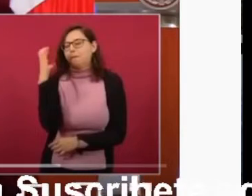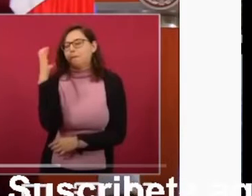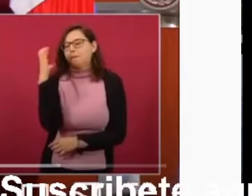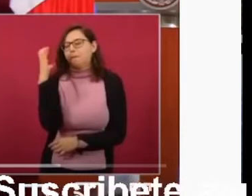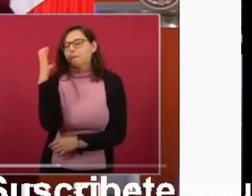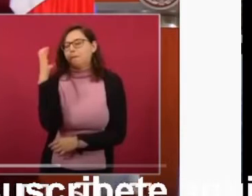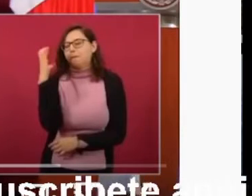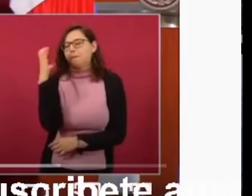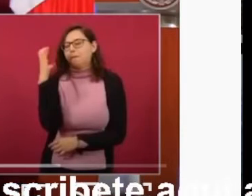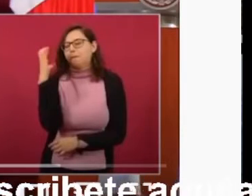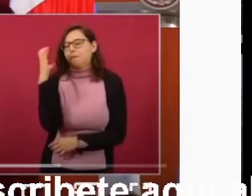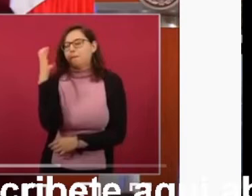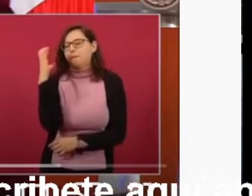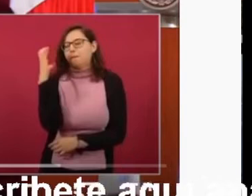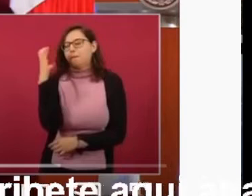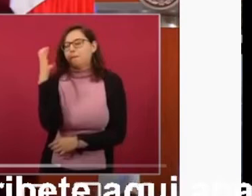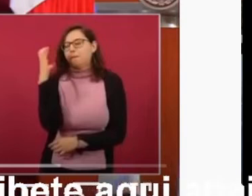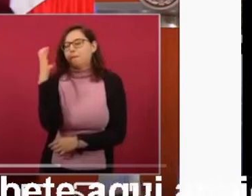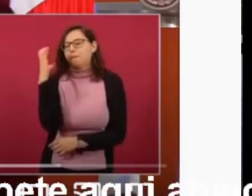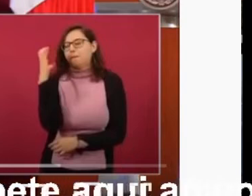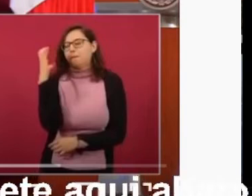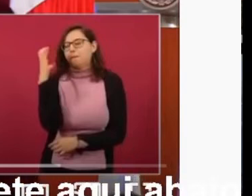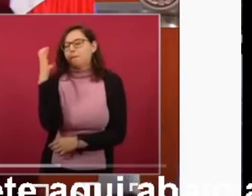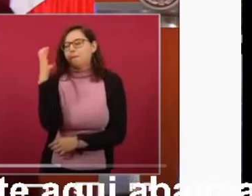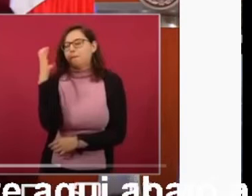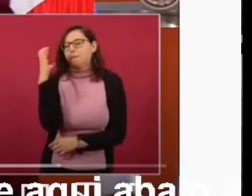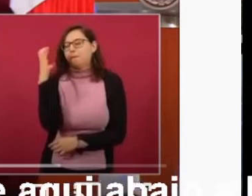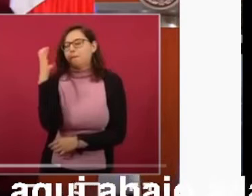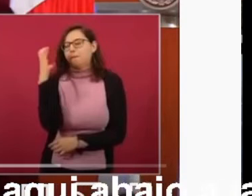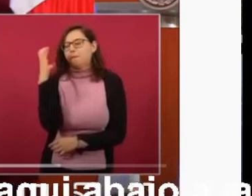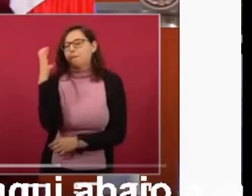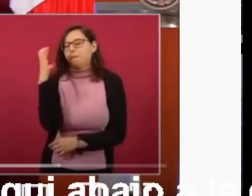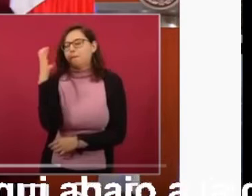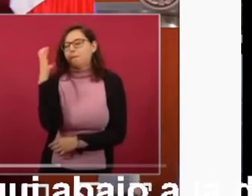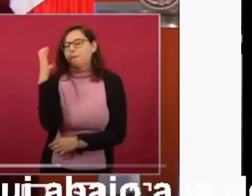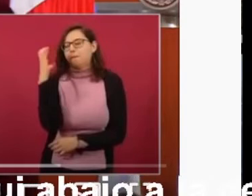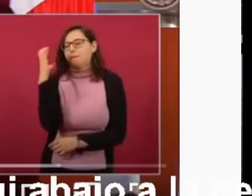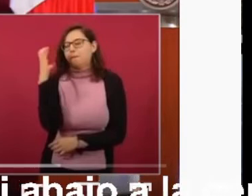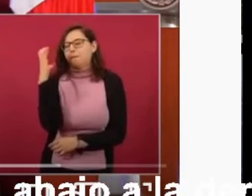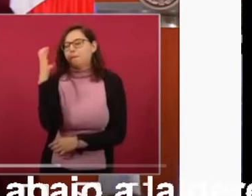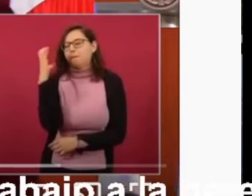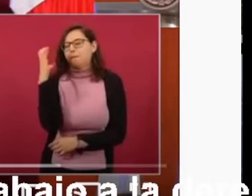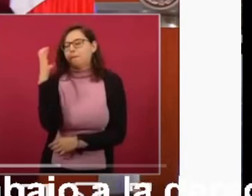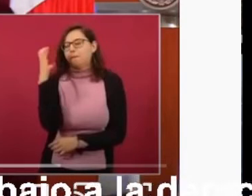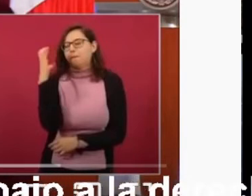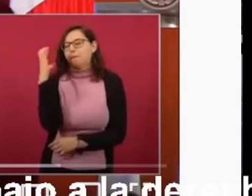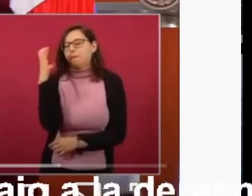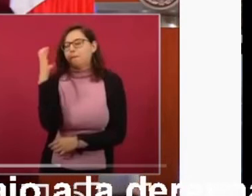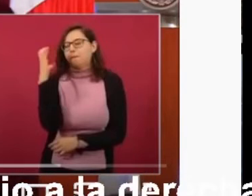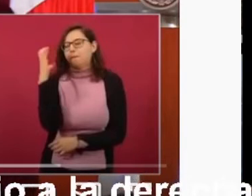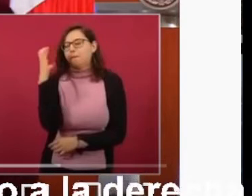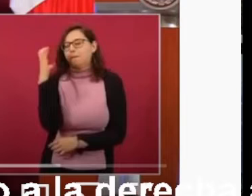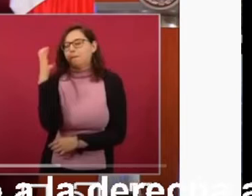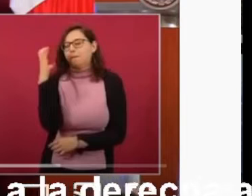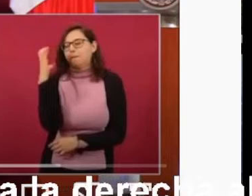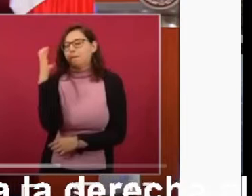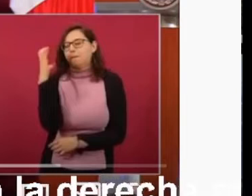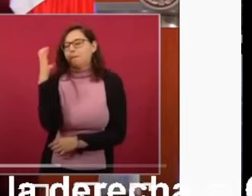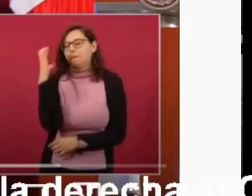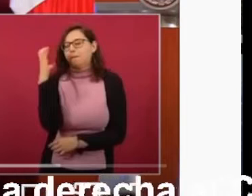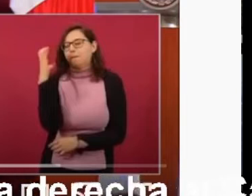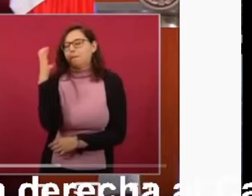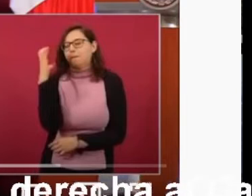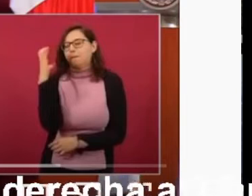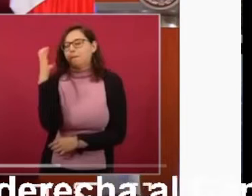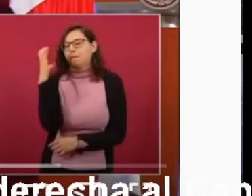y porque es el colmo que ya le dice el presidente que